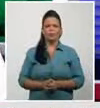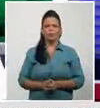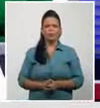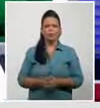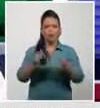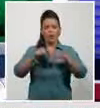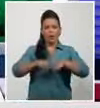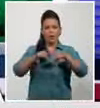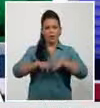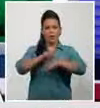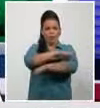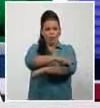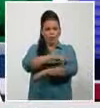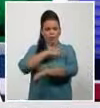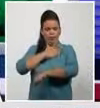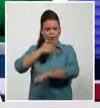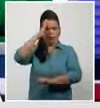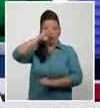ya,